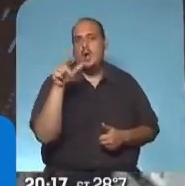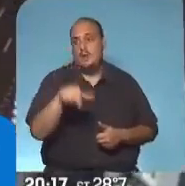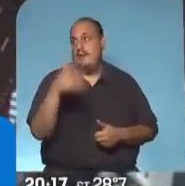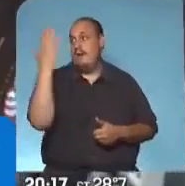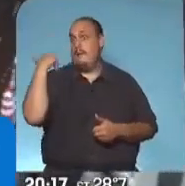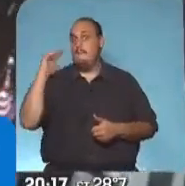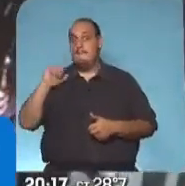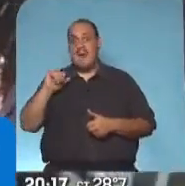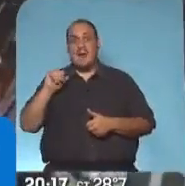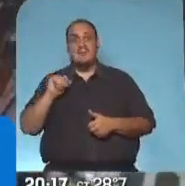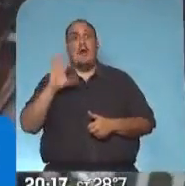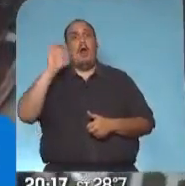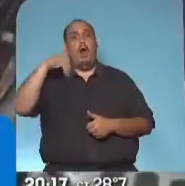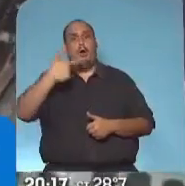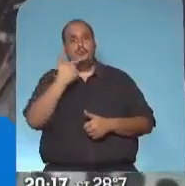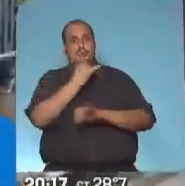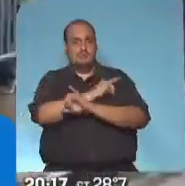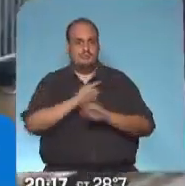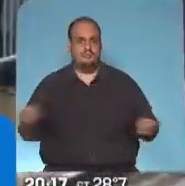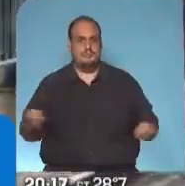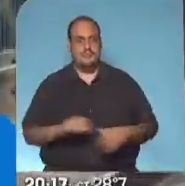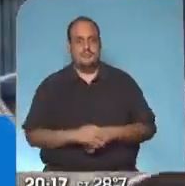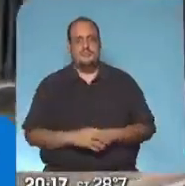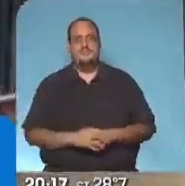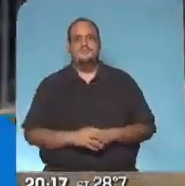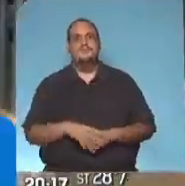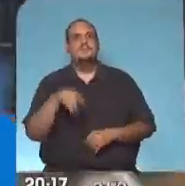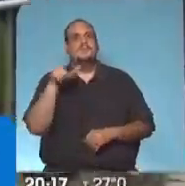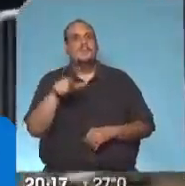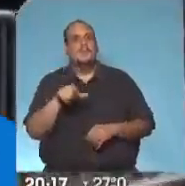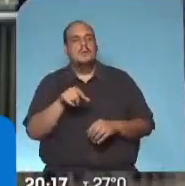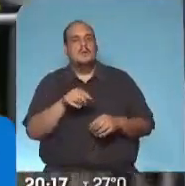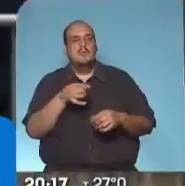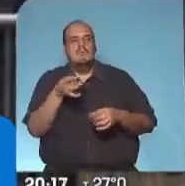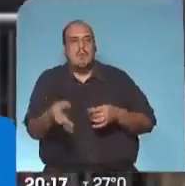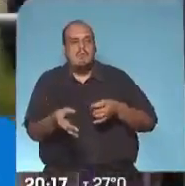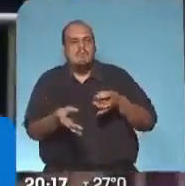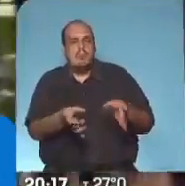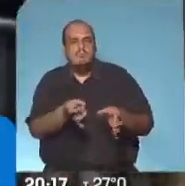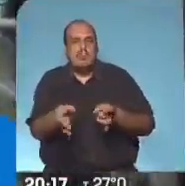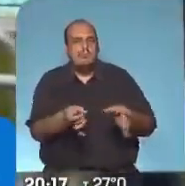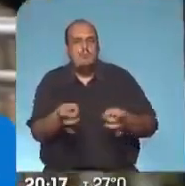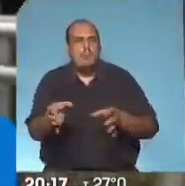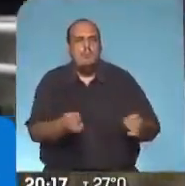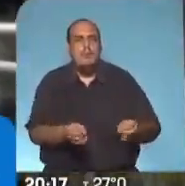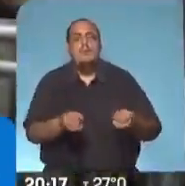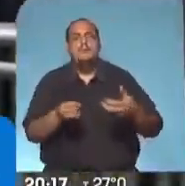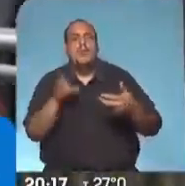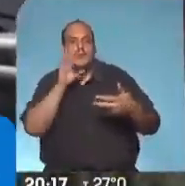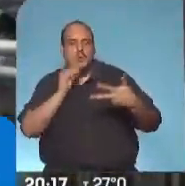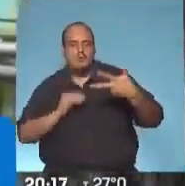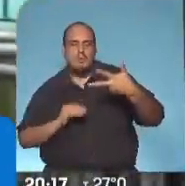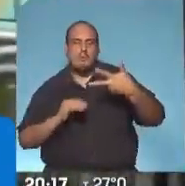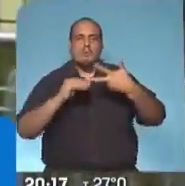martes la Organización Mundial de la Salud. La rapidez de los contagios ya lo convirtió en el tercer país con